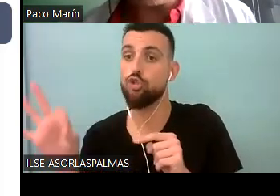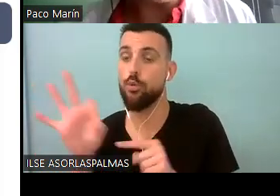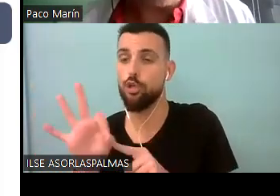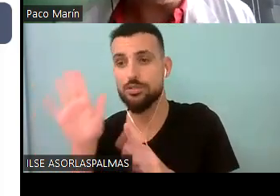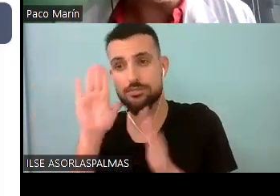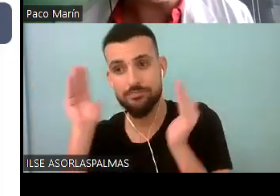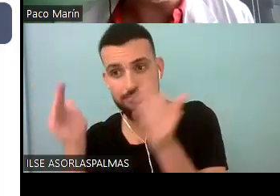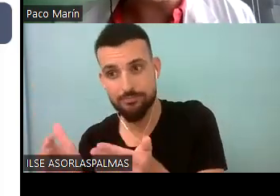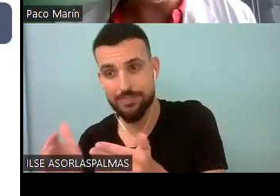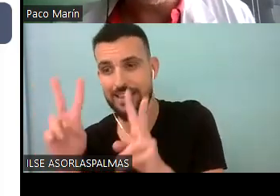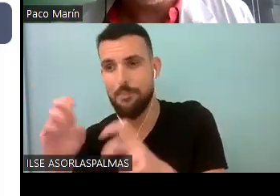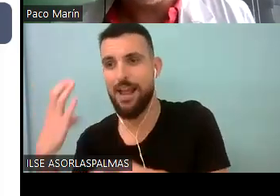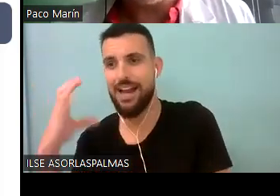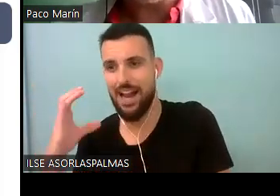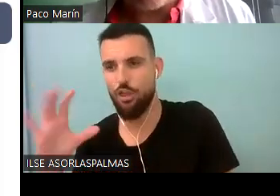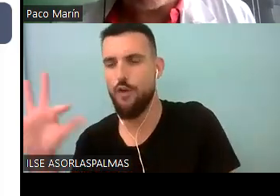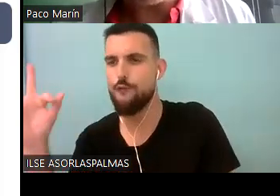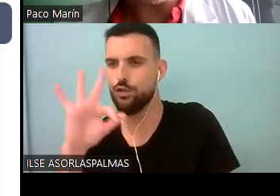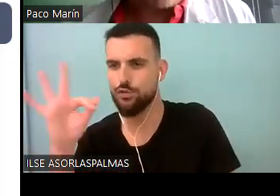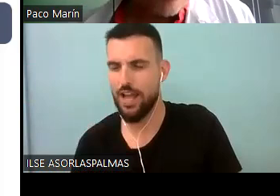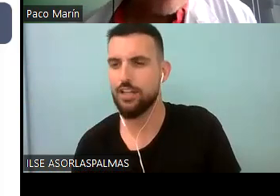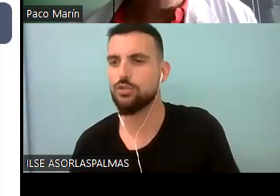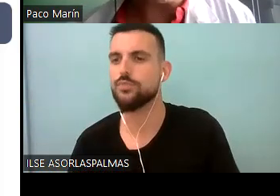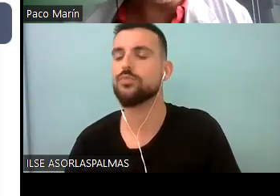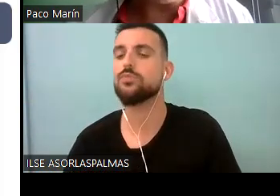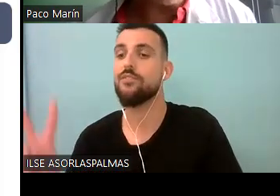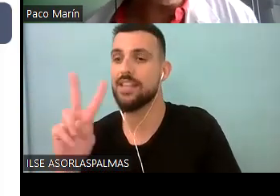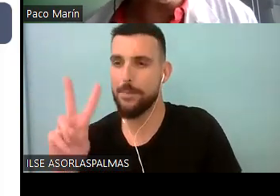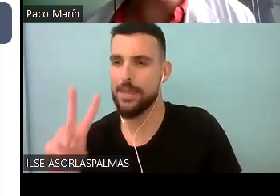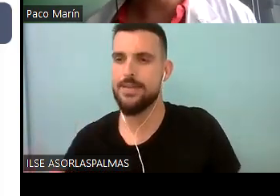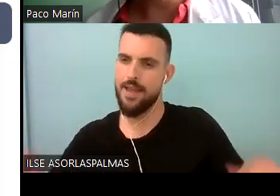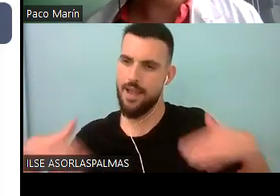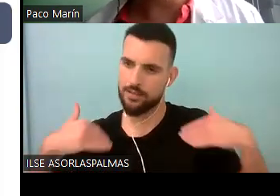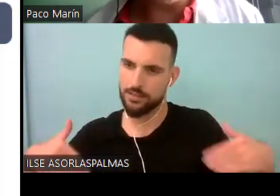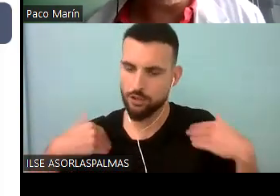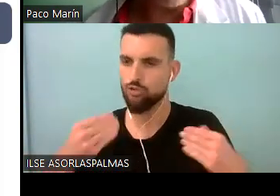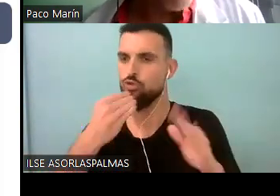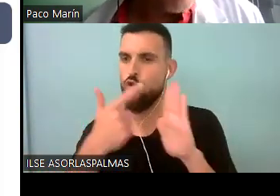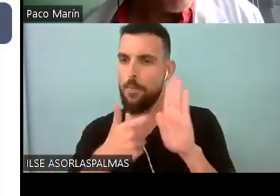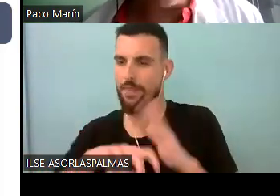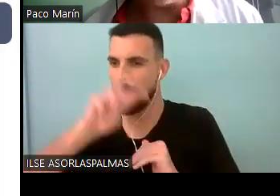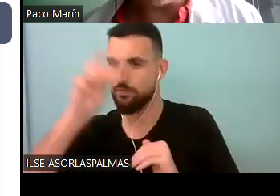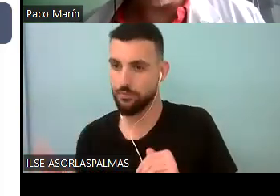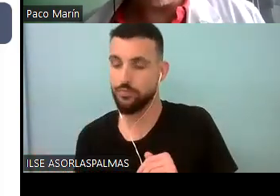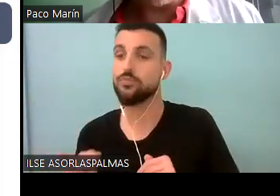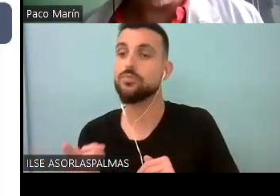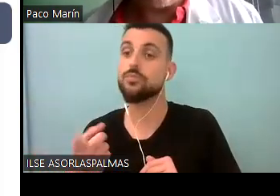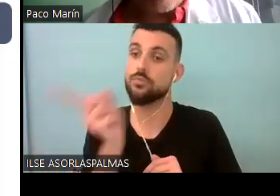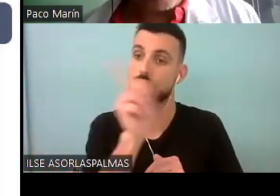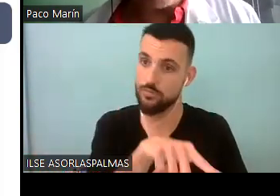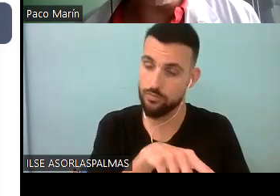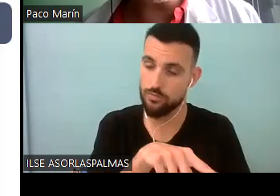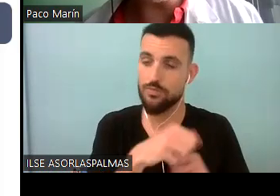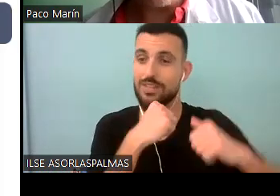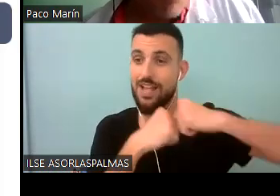por la vía del calcio, fosfato, vitamina D, ejercicio físico, una dieta adecuada, La protección con